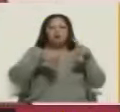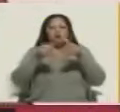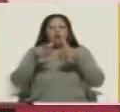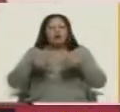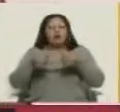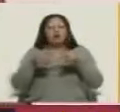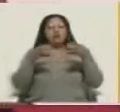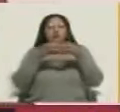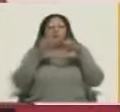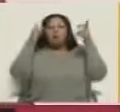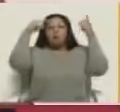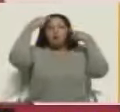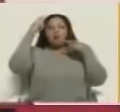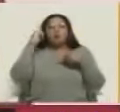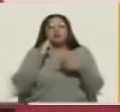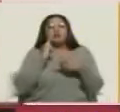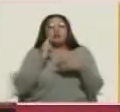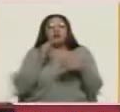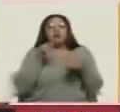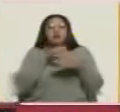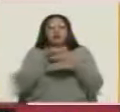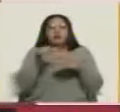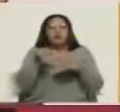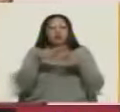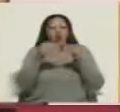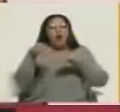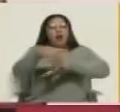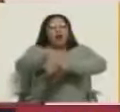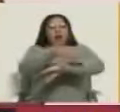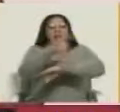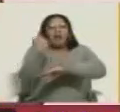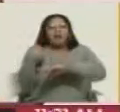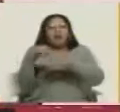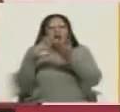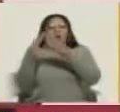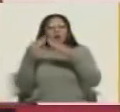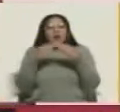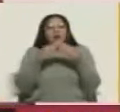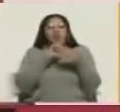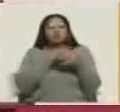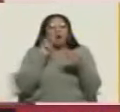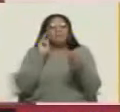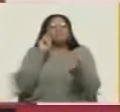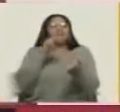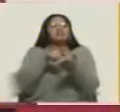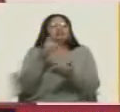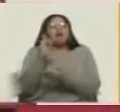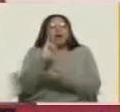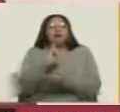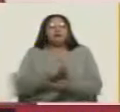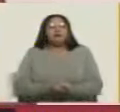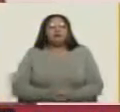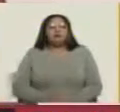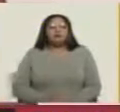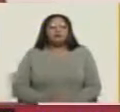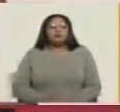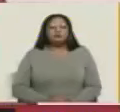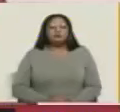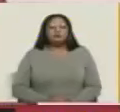VCHE? Y más abajo, todas las calles que tengan esas comunidades. Ahí tenemos nosotros presencia.